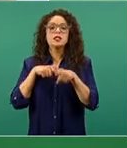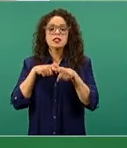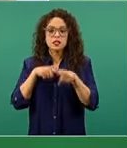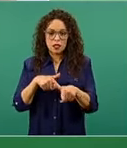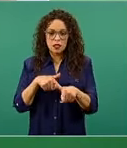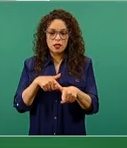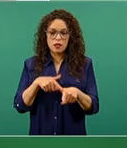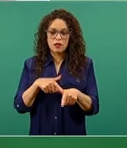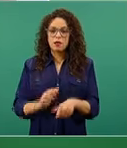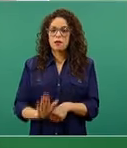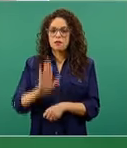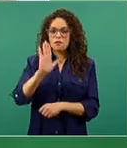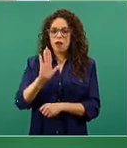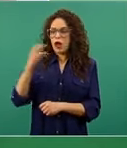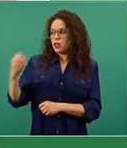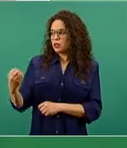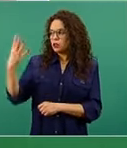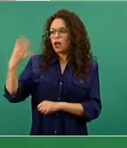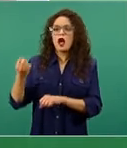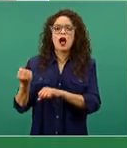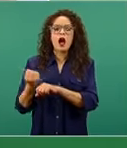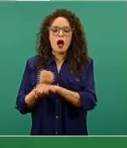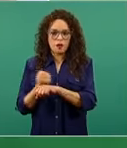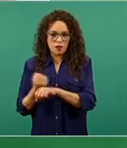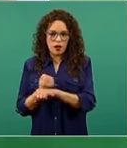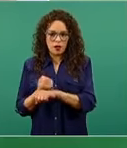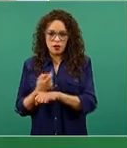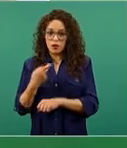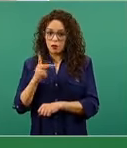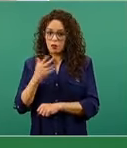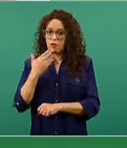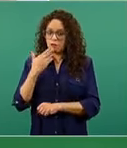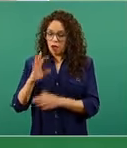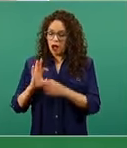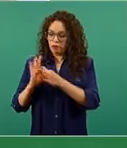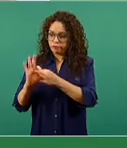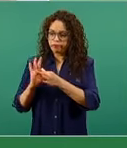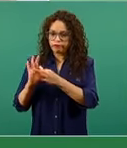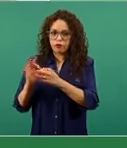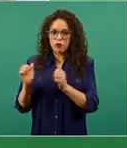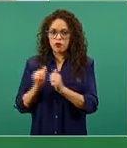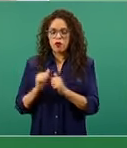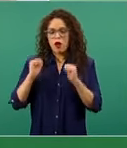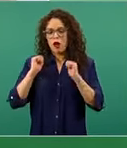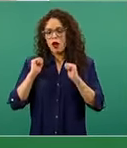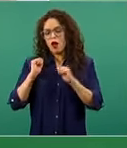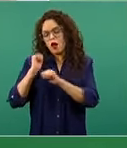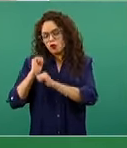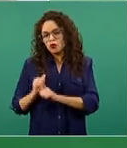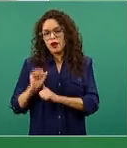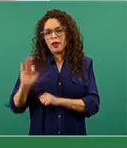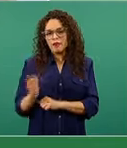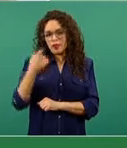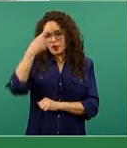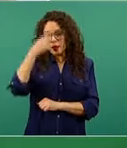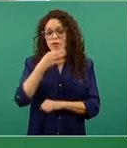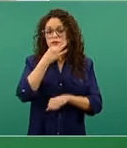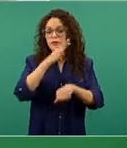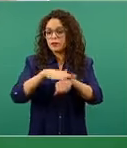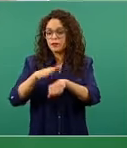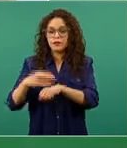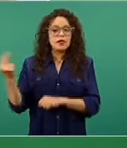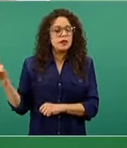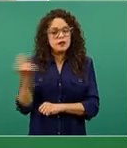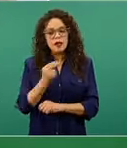en un semáforo amarillo, pero con una muy buena coordinación con nuestras autoridades federales para enviar este mensaje de